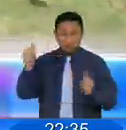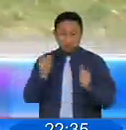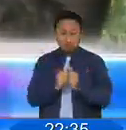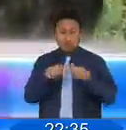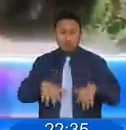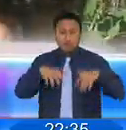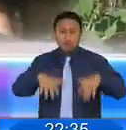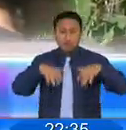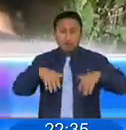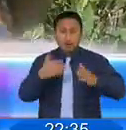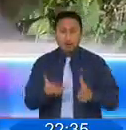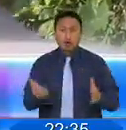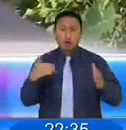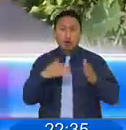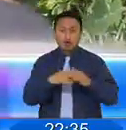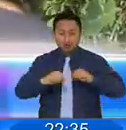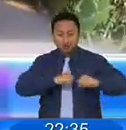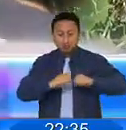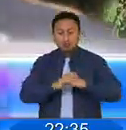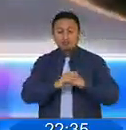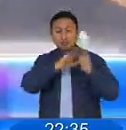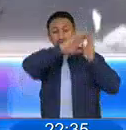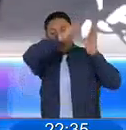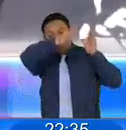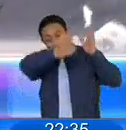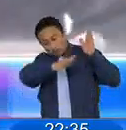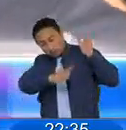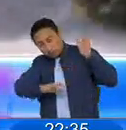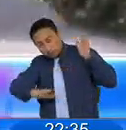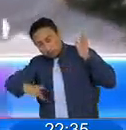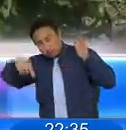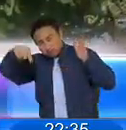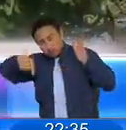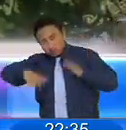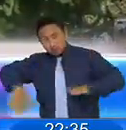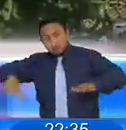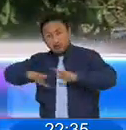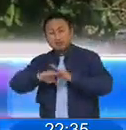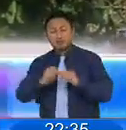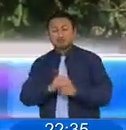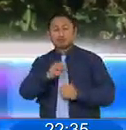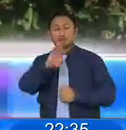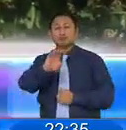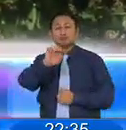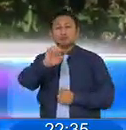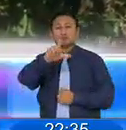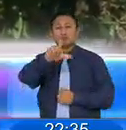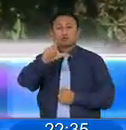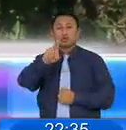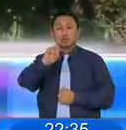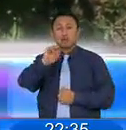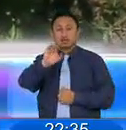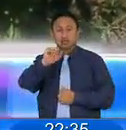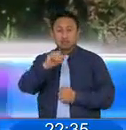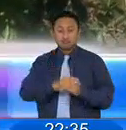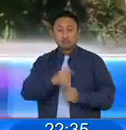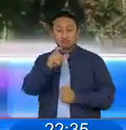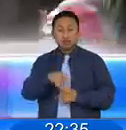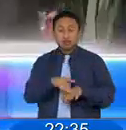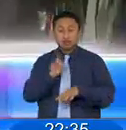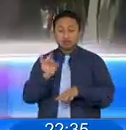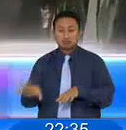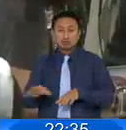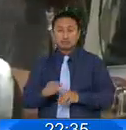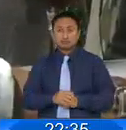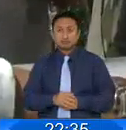canes, reanudaron el trabajo en la parte baja de la quebrada, en el sector de Bellavista, donde el sentenciado indicó que abandonó el cuerpo. Que